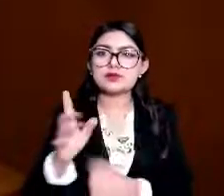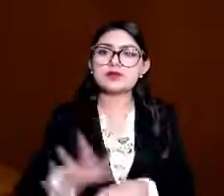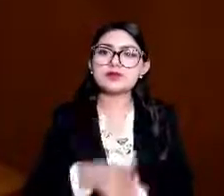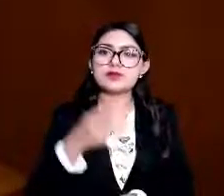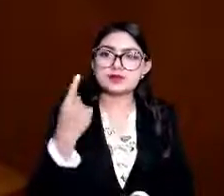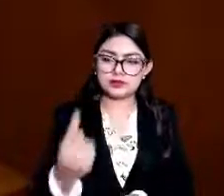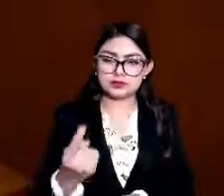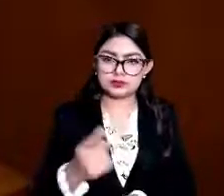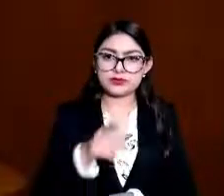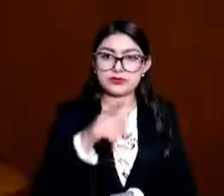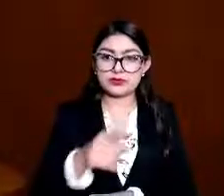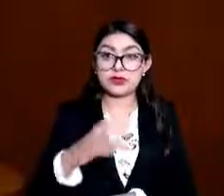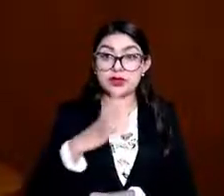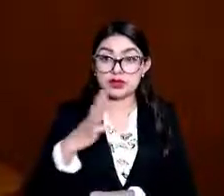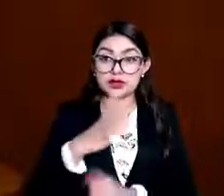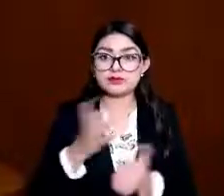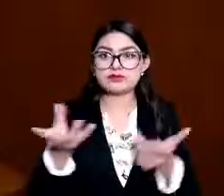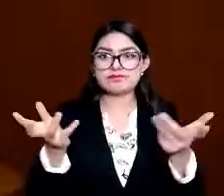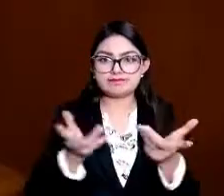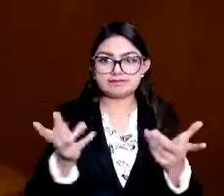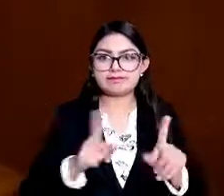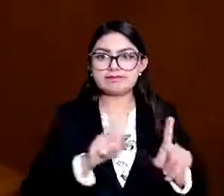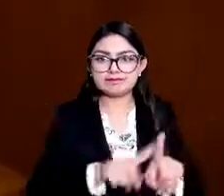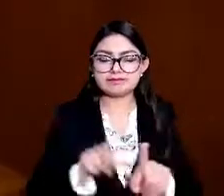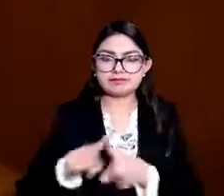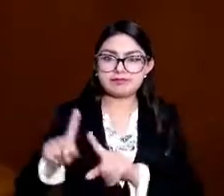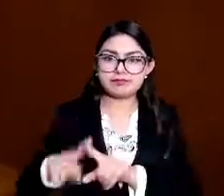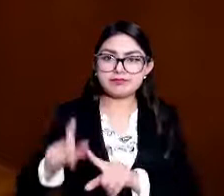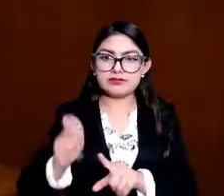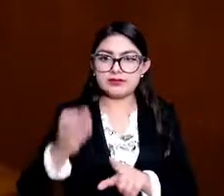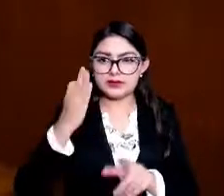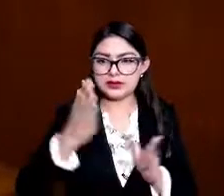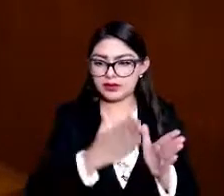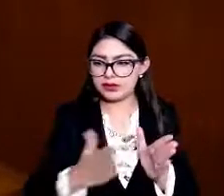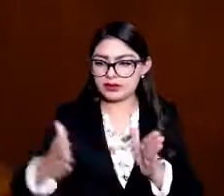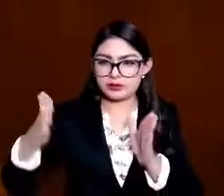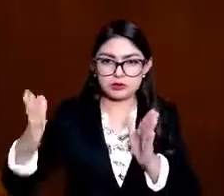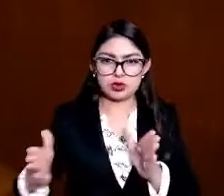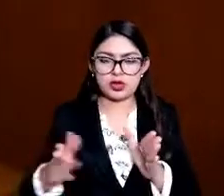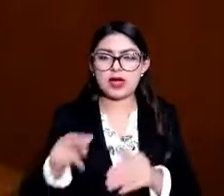se deriva de una serie de acciones de la época neoliberal, de